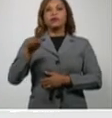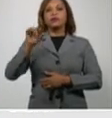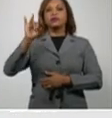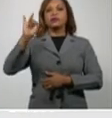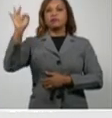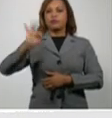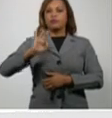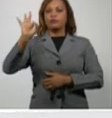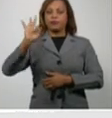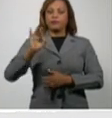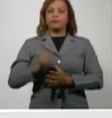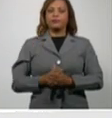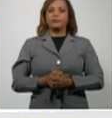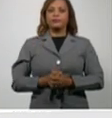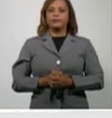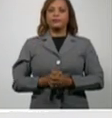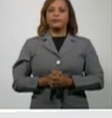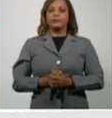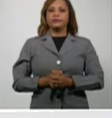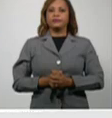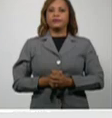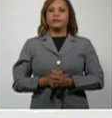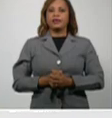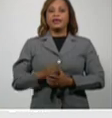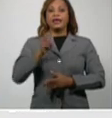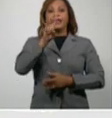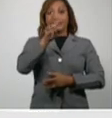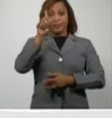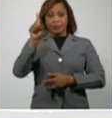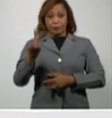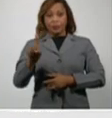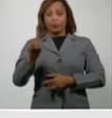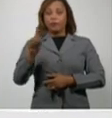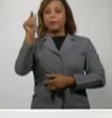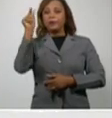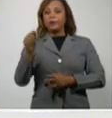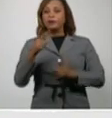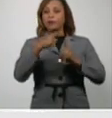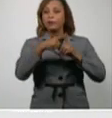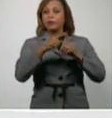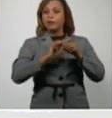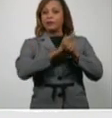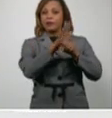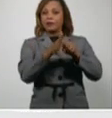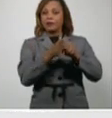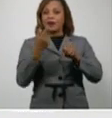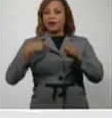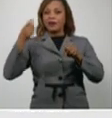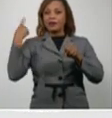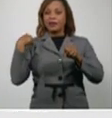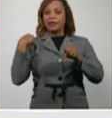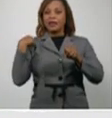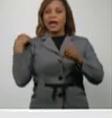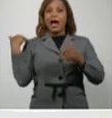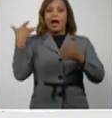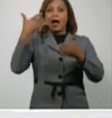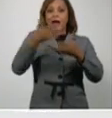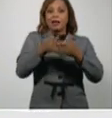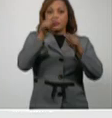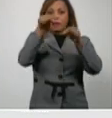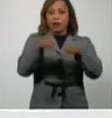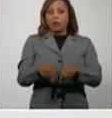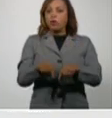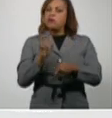10,7%. En 31 de los pacientes diagnosticados ayer, hasta el amanecer de hoy, no se había